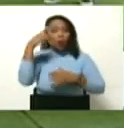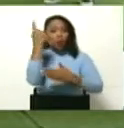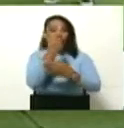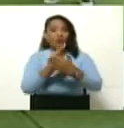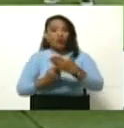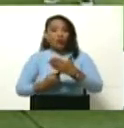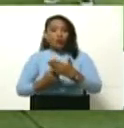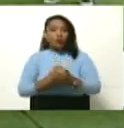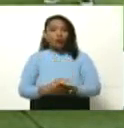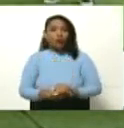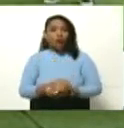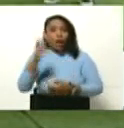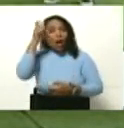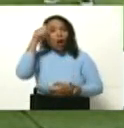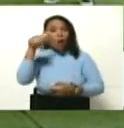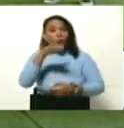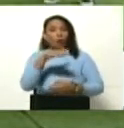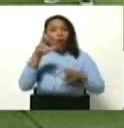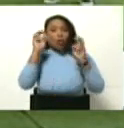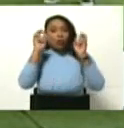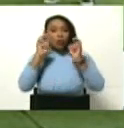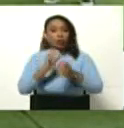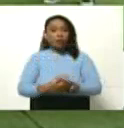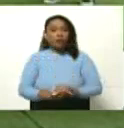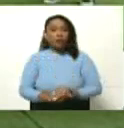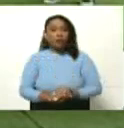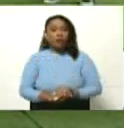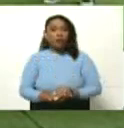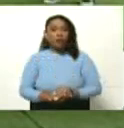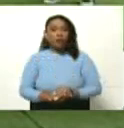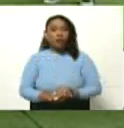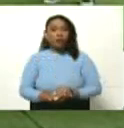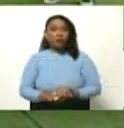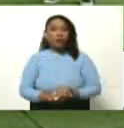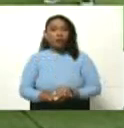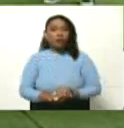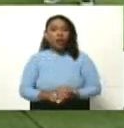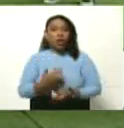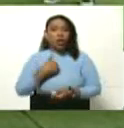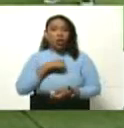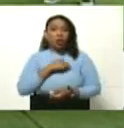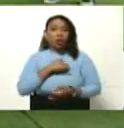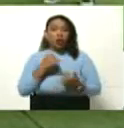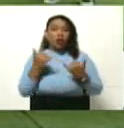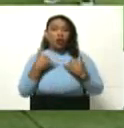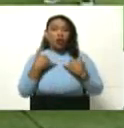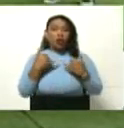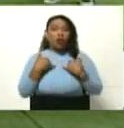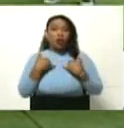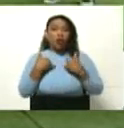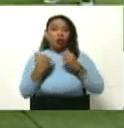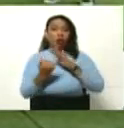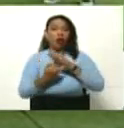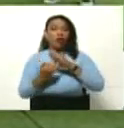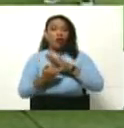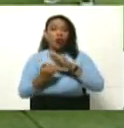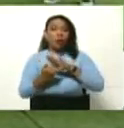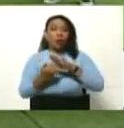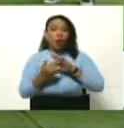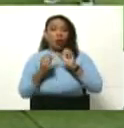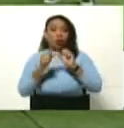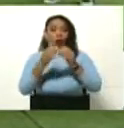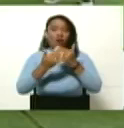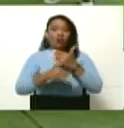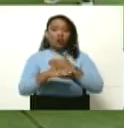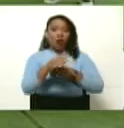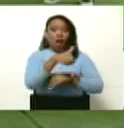la medida de los pueblos y no a la medida del imperialismo. Que seamos nosotros instrumentos para seguir avanzando y no para